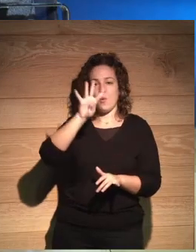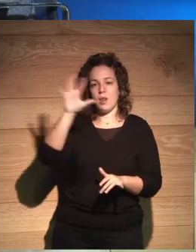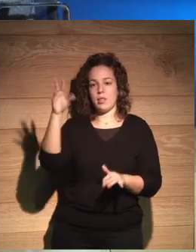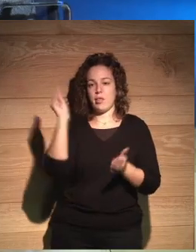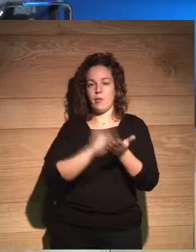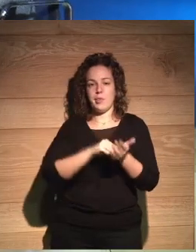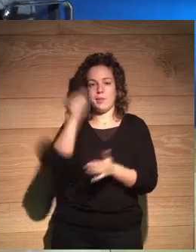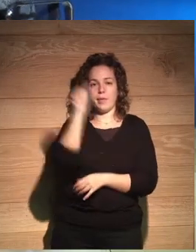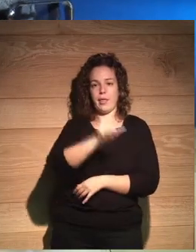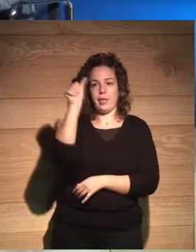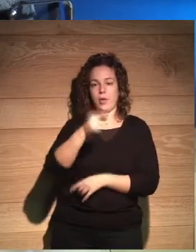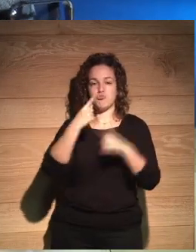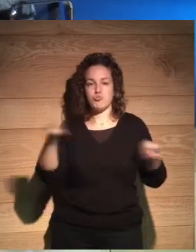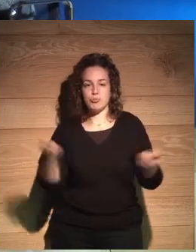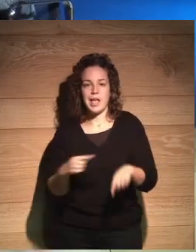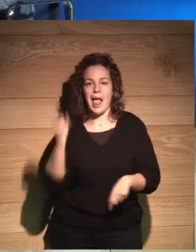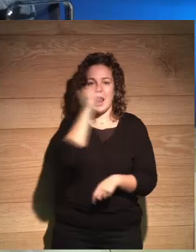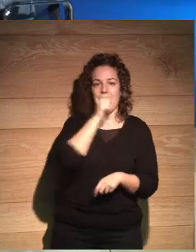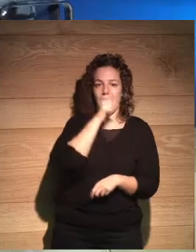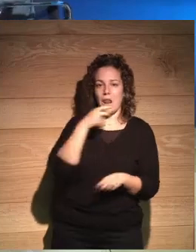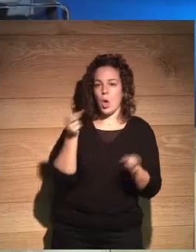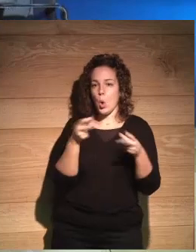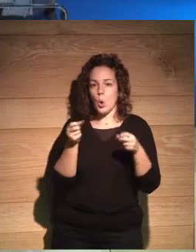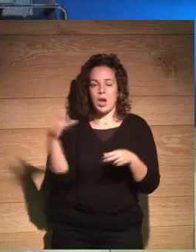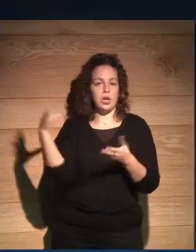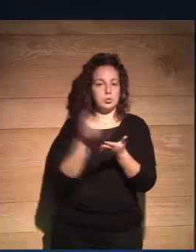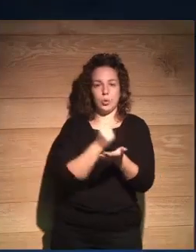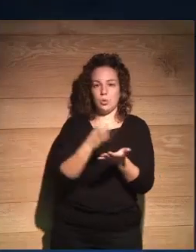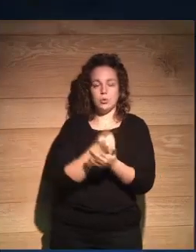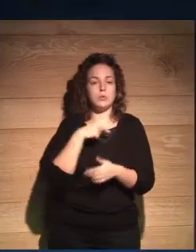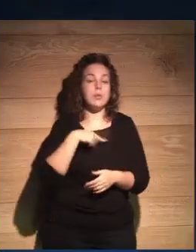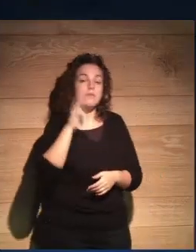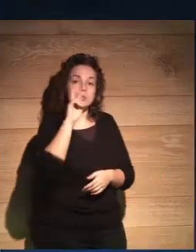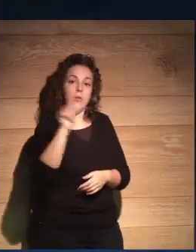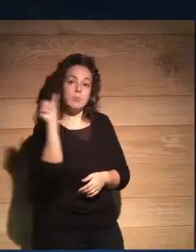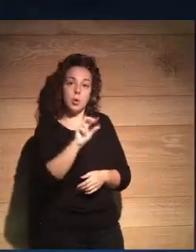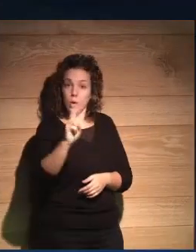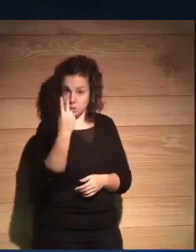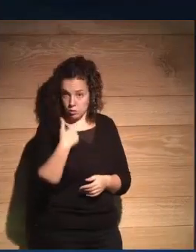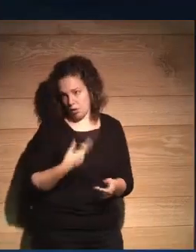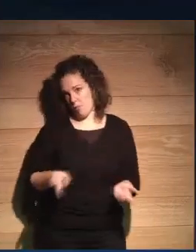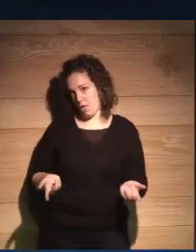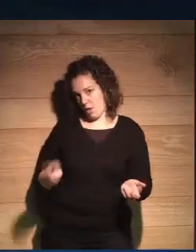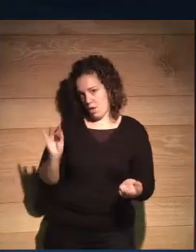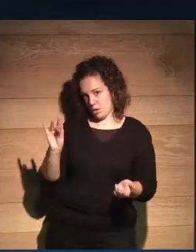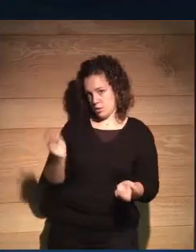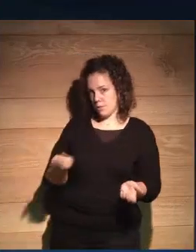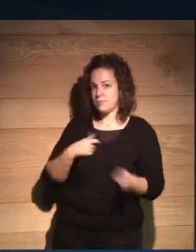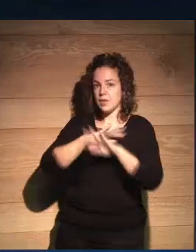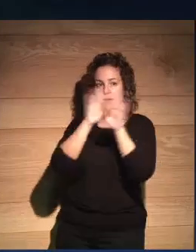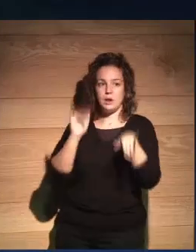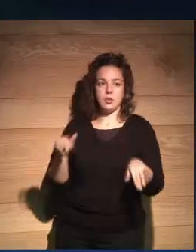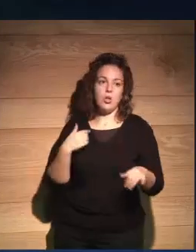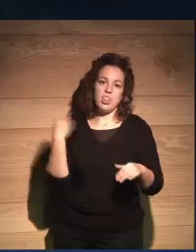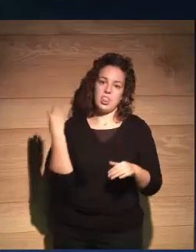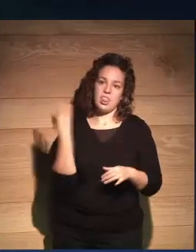la película Frozen, el musical de Frozen, el karaoke de Frozen y todo y tal. Y entonces al final... ¿Has visto ya la segunda? Hombre, por supuesto. Claro. Y al final tuve que cargarme